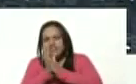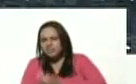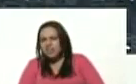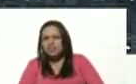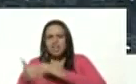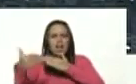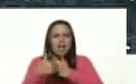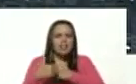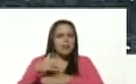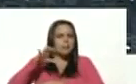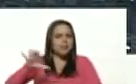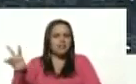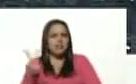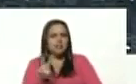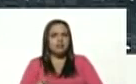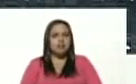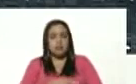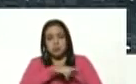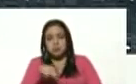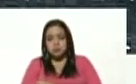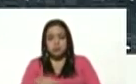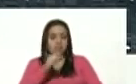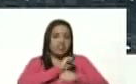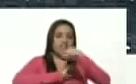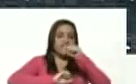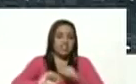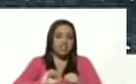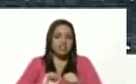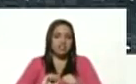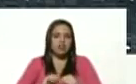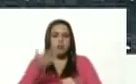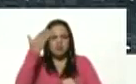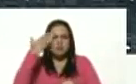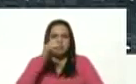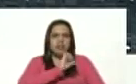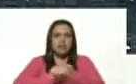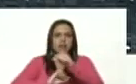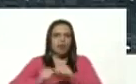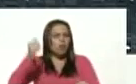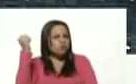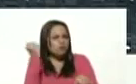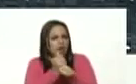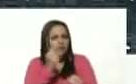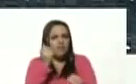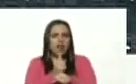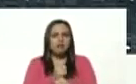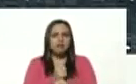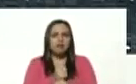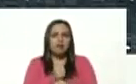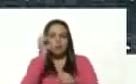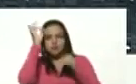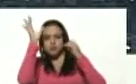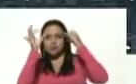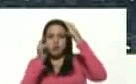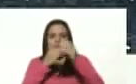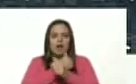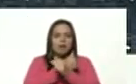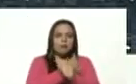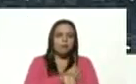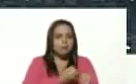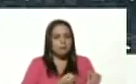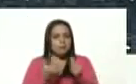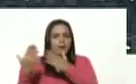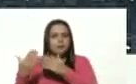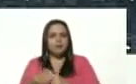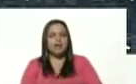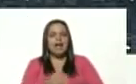patria Venezuela. Y mientras tanto, nosotros vamos a defenderla como la sabemos defender, con trabajo, con creatividad, con amor. Vamos a